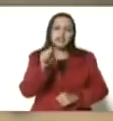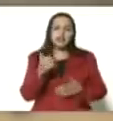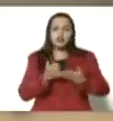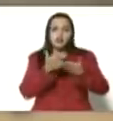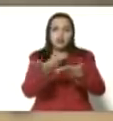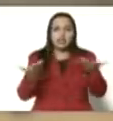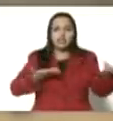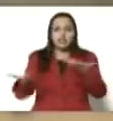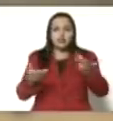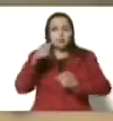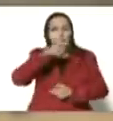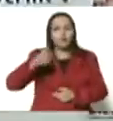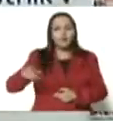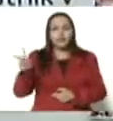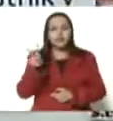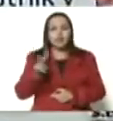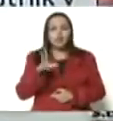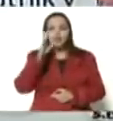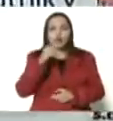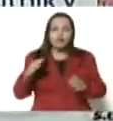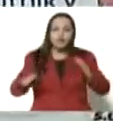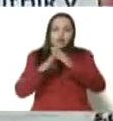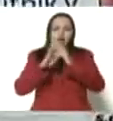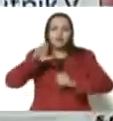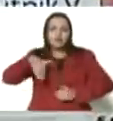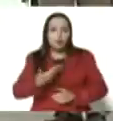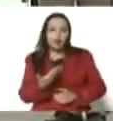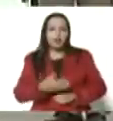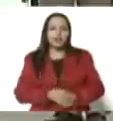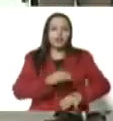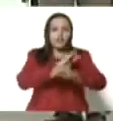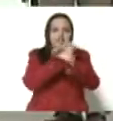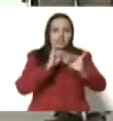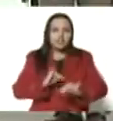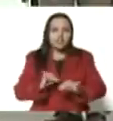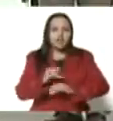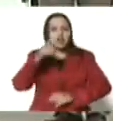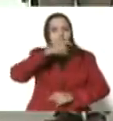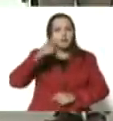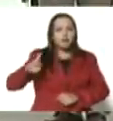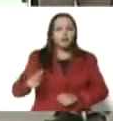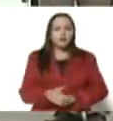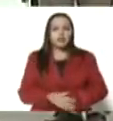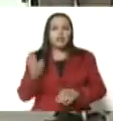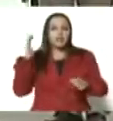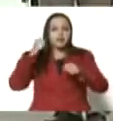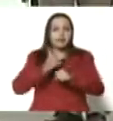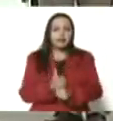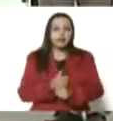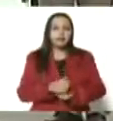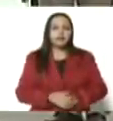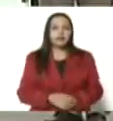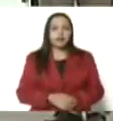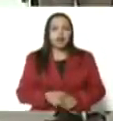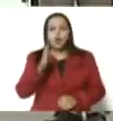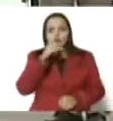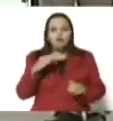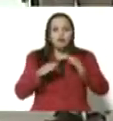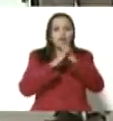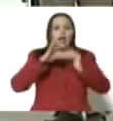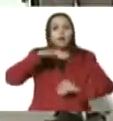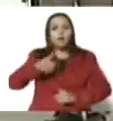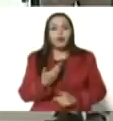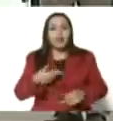Venezuela. No hay bloqueo que pueda con la felicidad de nuestro pueblo, con su esperanza. No hay bloqueo que pueda con